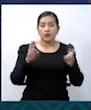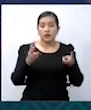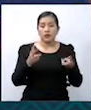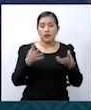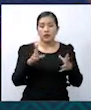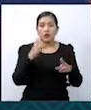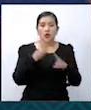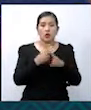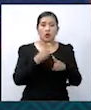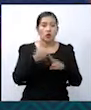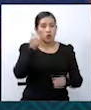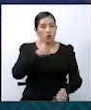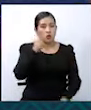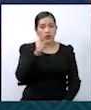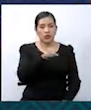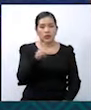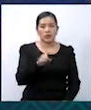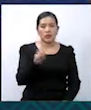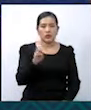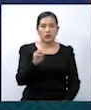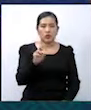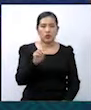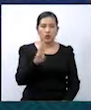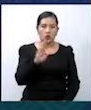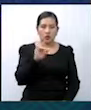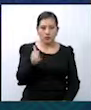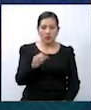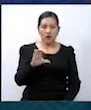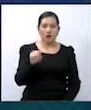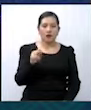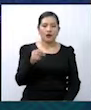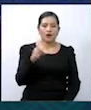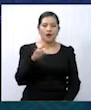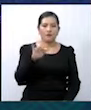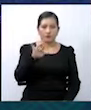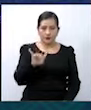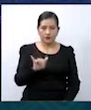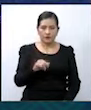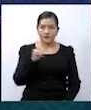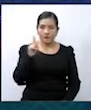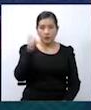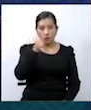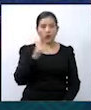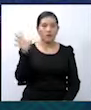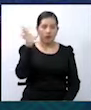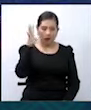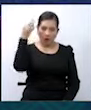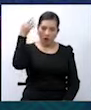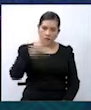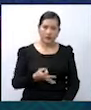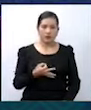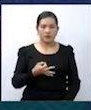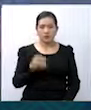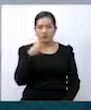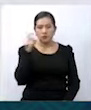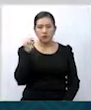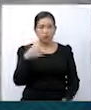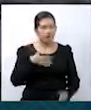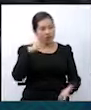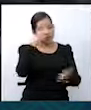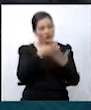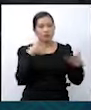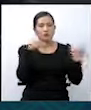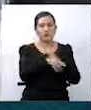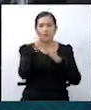de Zenobia Canaviri Condori, madre de la víctima. Hace mención que habría matado a su hijo por presión